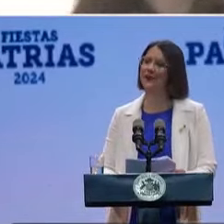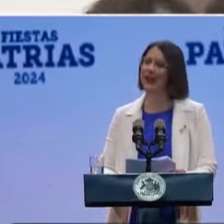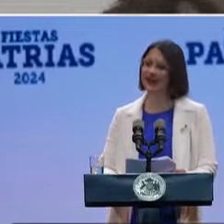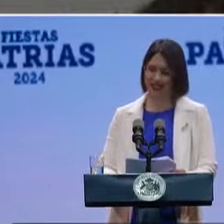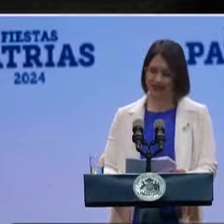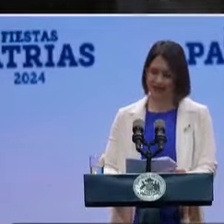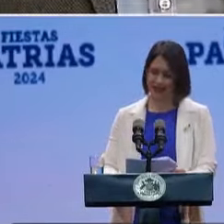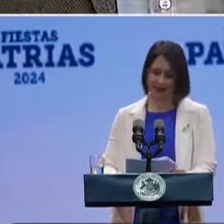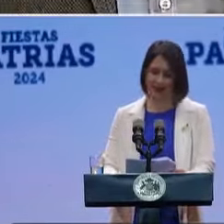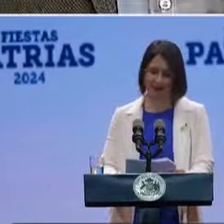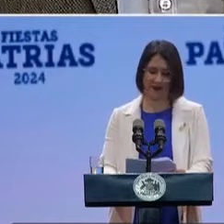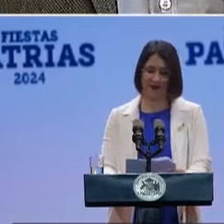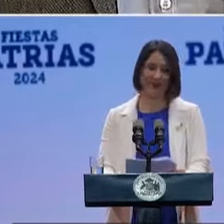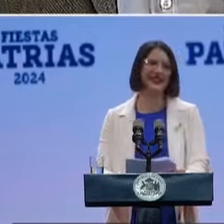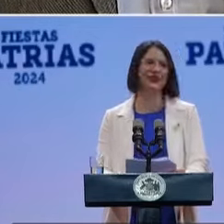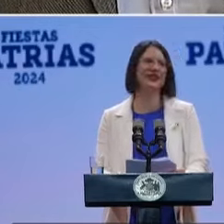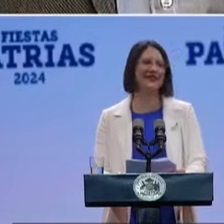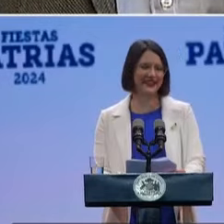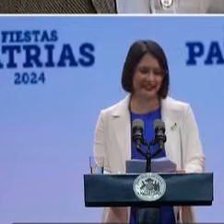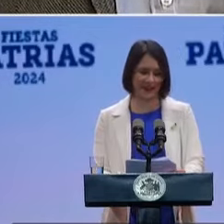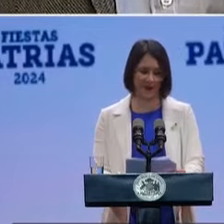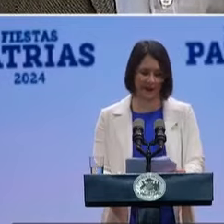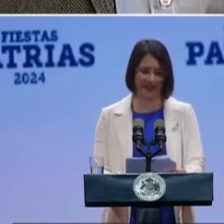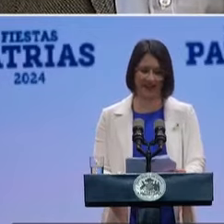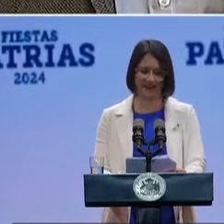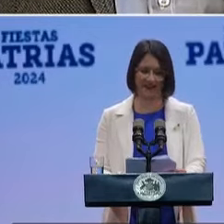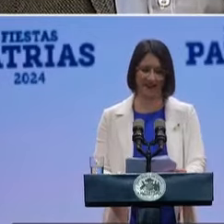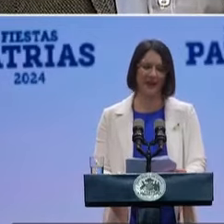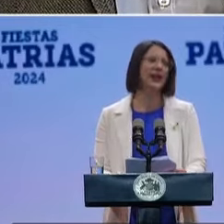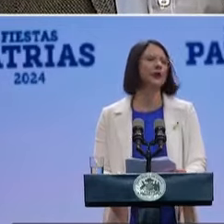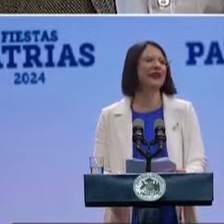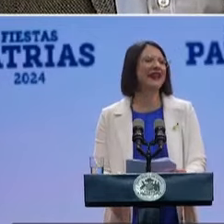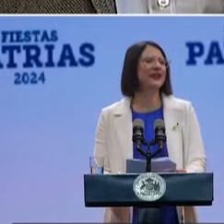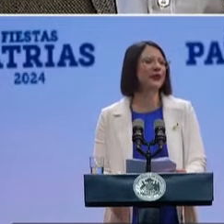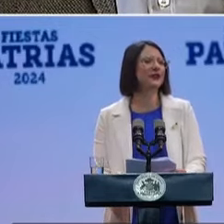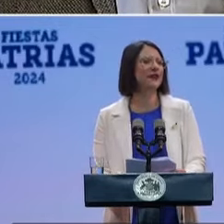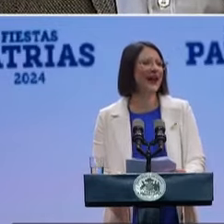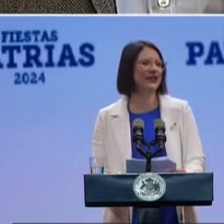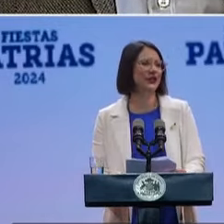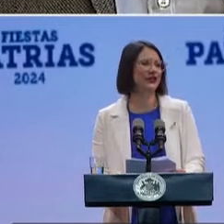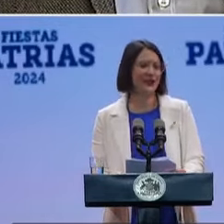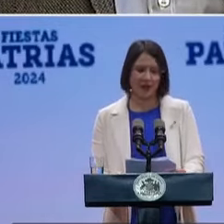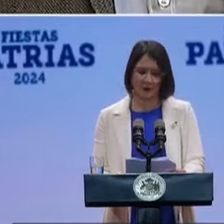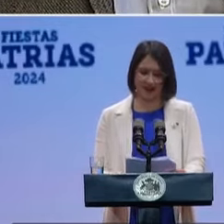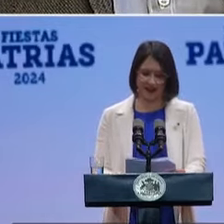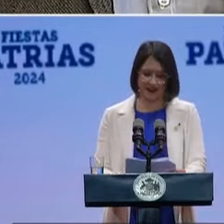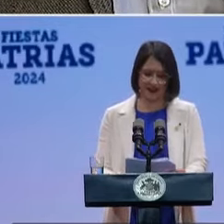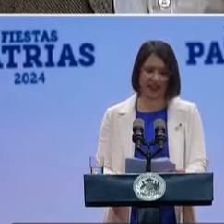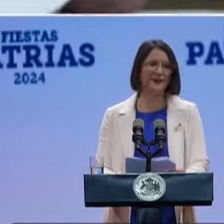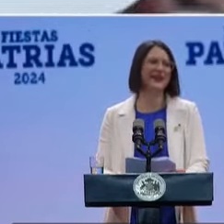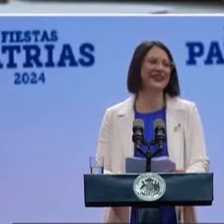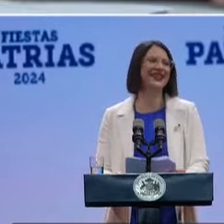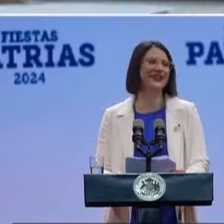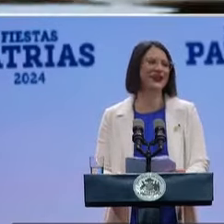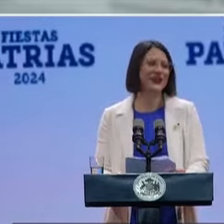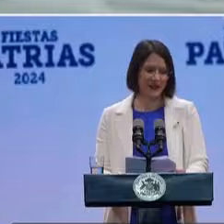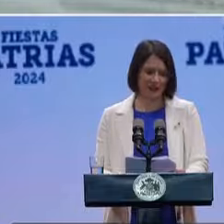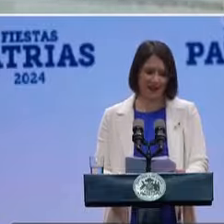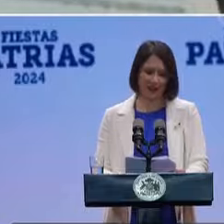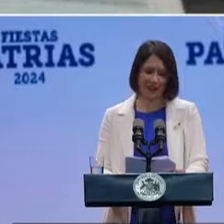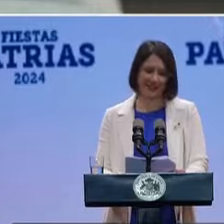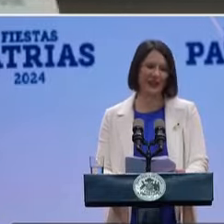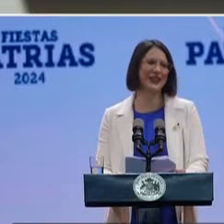su construcción. Que frente a situaciones irregulares o de aparente irregularidad nos hacemos cargo. Aquí han